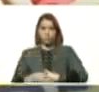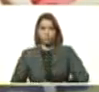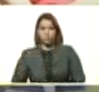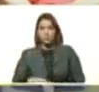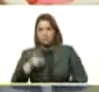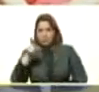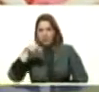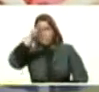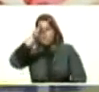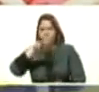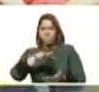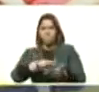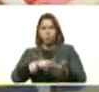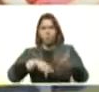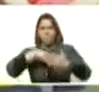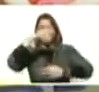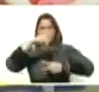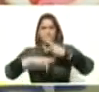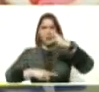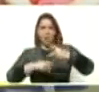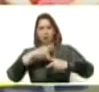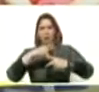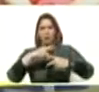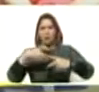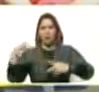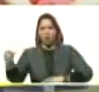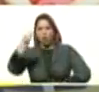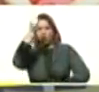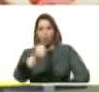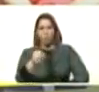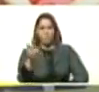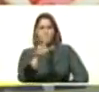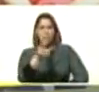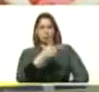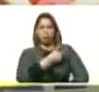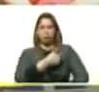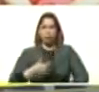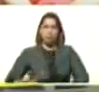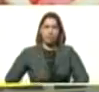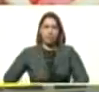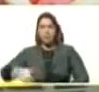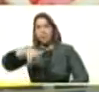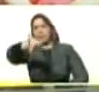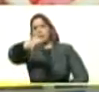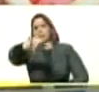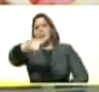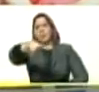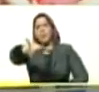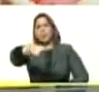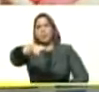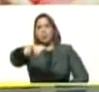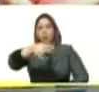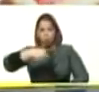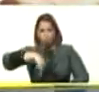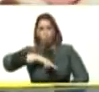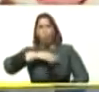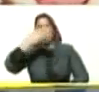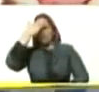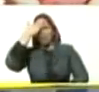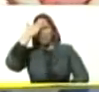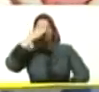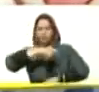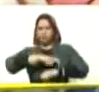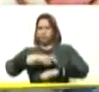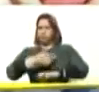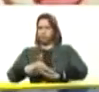se aprobó el plan de imponerle a Venezuela un presidente títere. Lo sabíamos con tiempo.